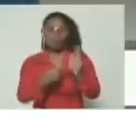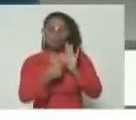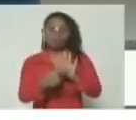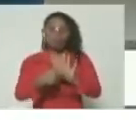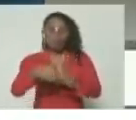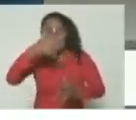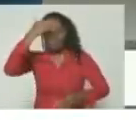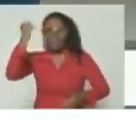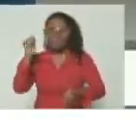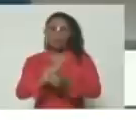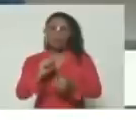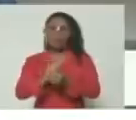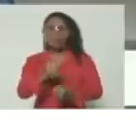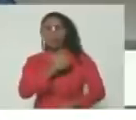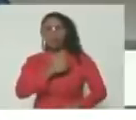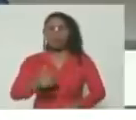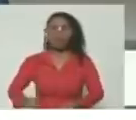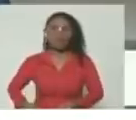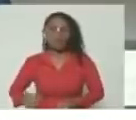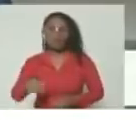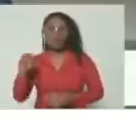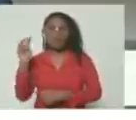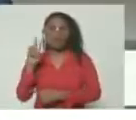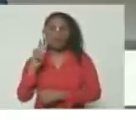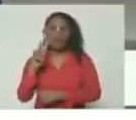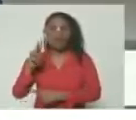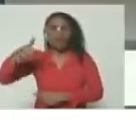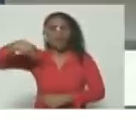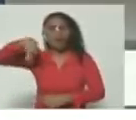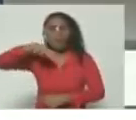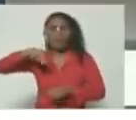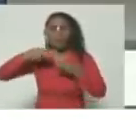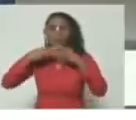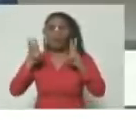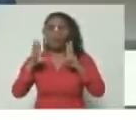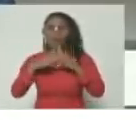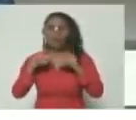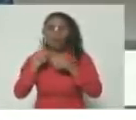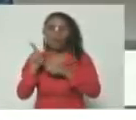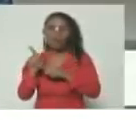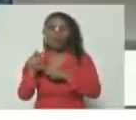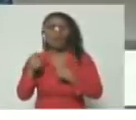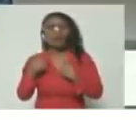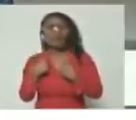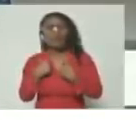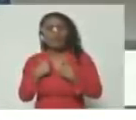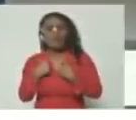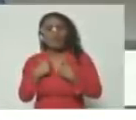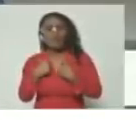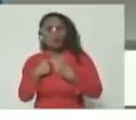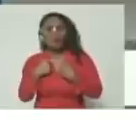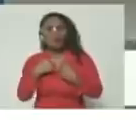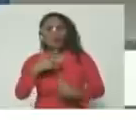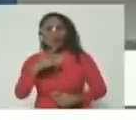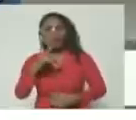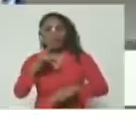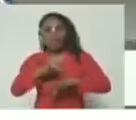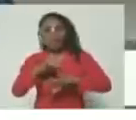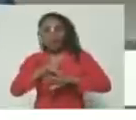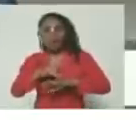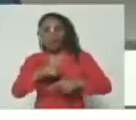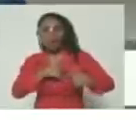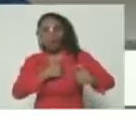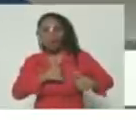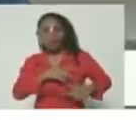y que presidente de Venezuela en una plaza pública, después de todo esto, yo me digo, tócate el corazón a ellos, eran